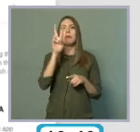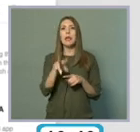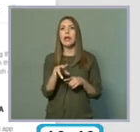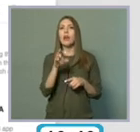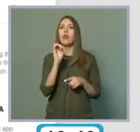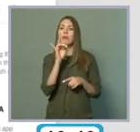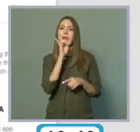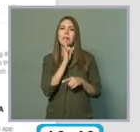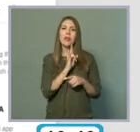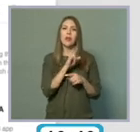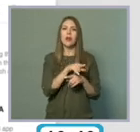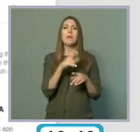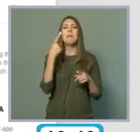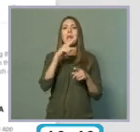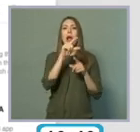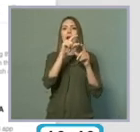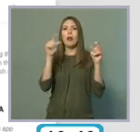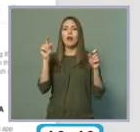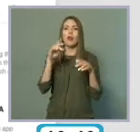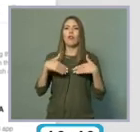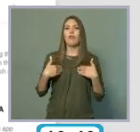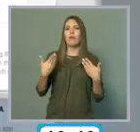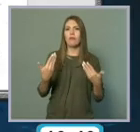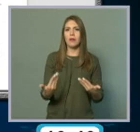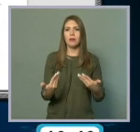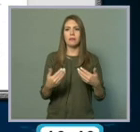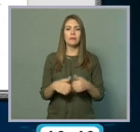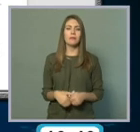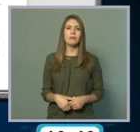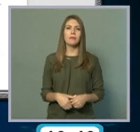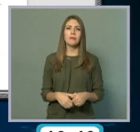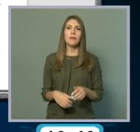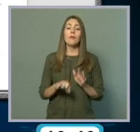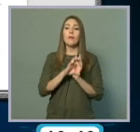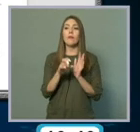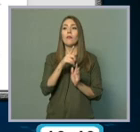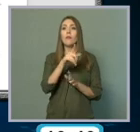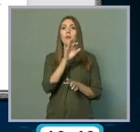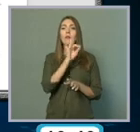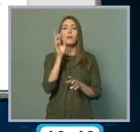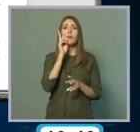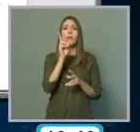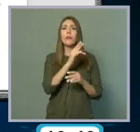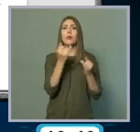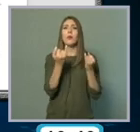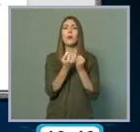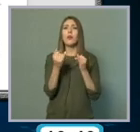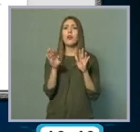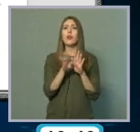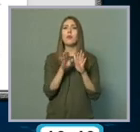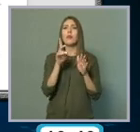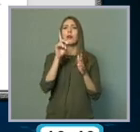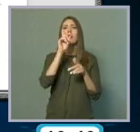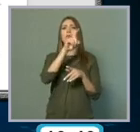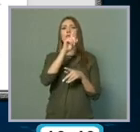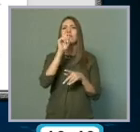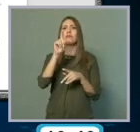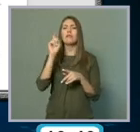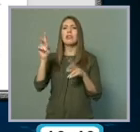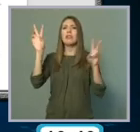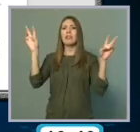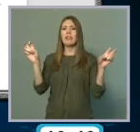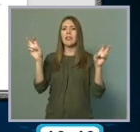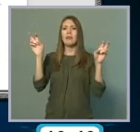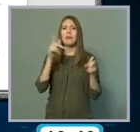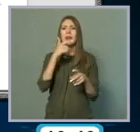porque es una fuente ya confiable, ¿no? Exactamente. Pero, por ejemplo, en esta aplicación podemos seleccionar los temas que queremos en cuanto a noticias, Claro. porque si no nos va a